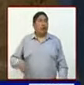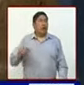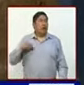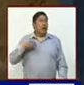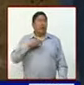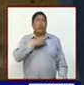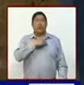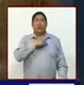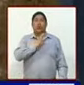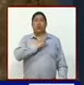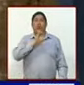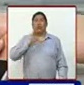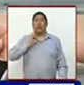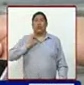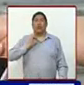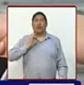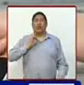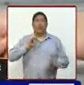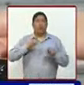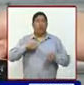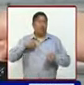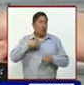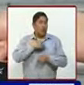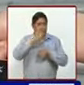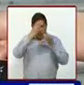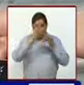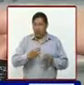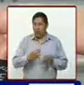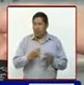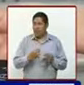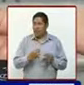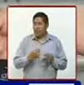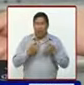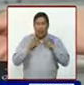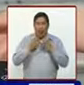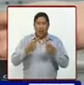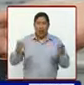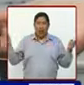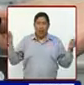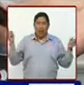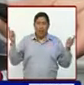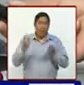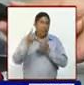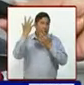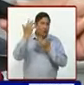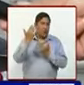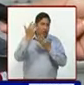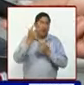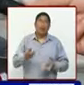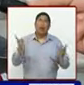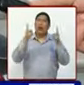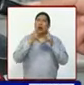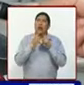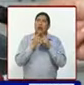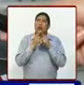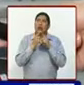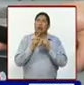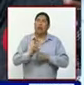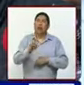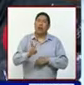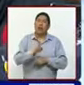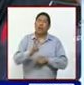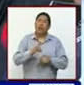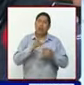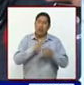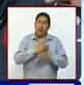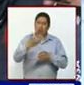Nosotros ya como comisión podemos también tomar decisiones para declarar cuarto intermedio, pero hasta el día viernes